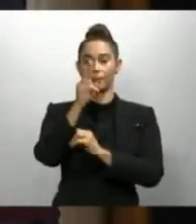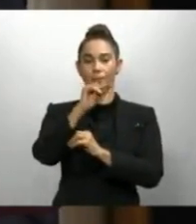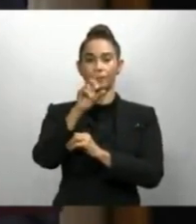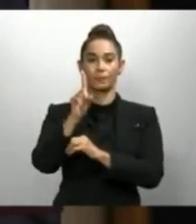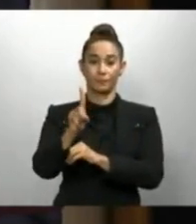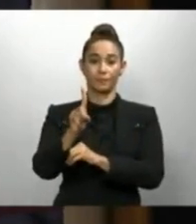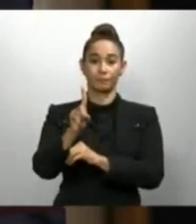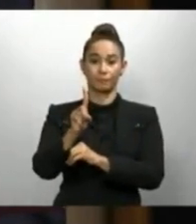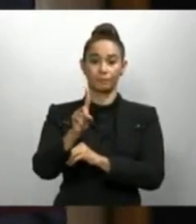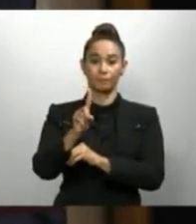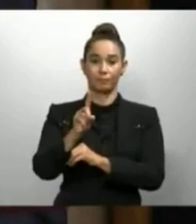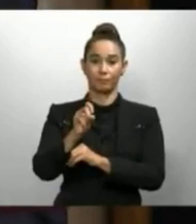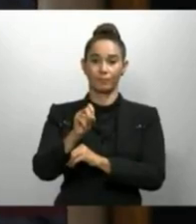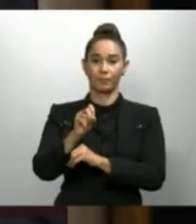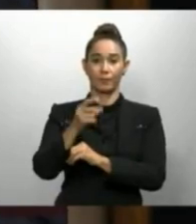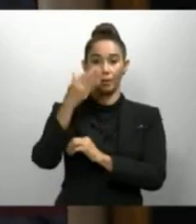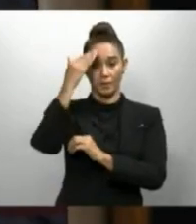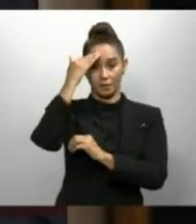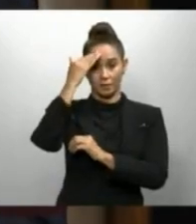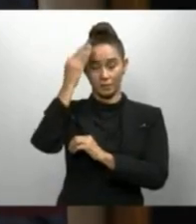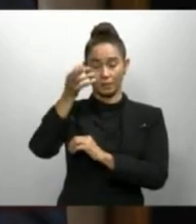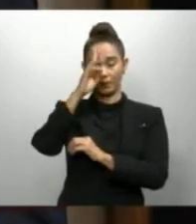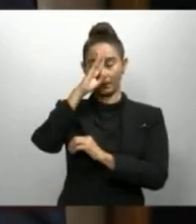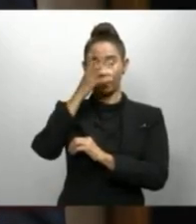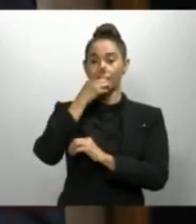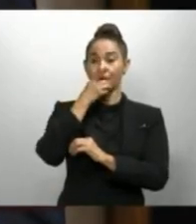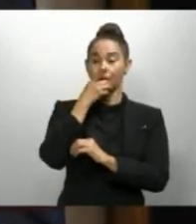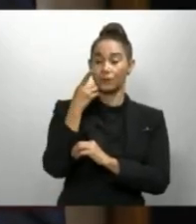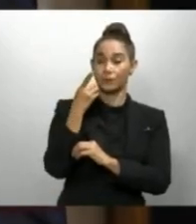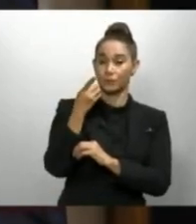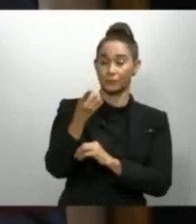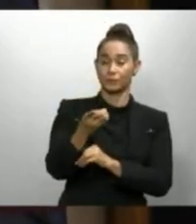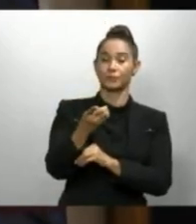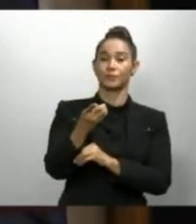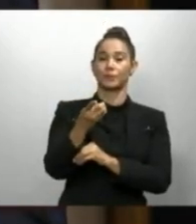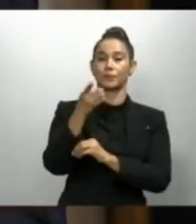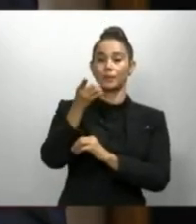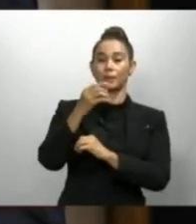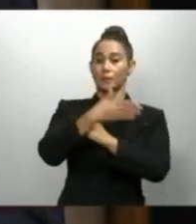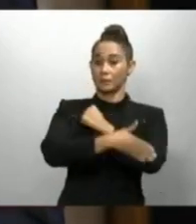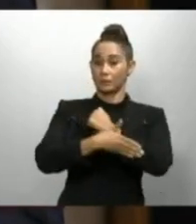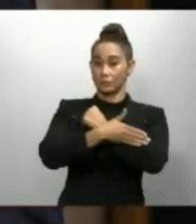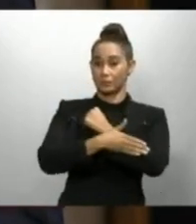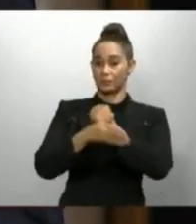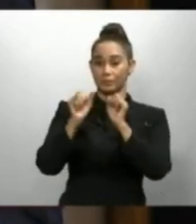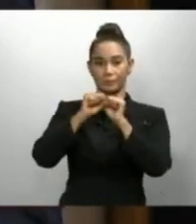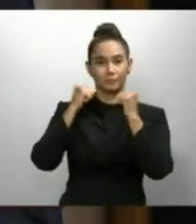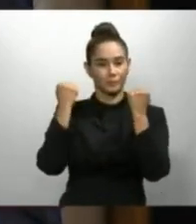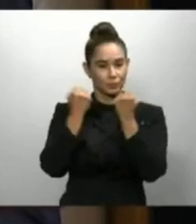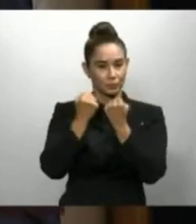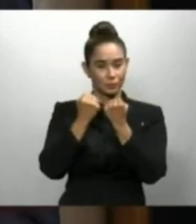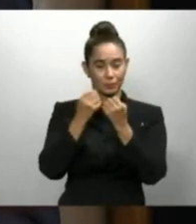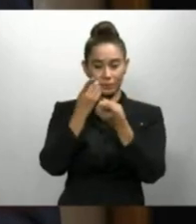275-21. Considerando que la República Dominicana es un Estado social y democrático de